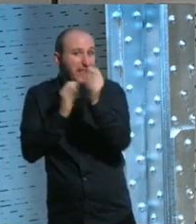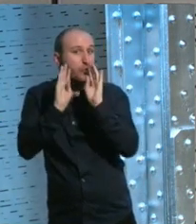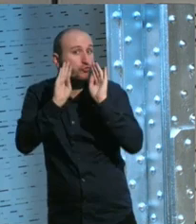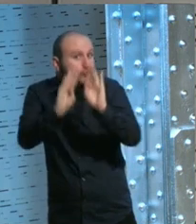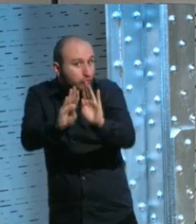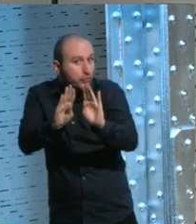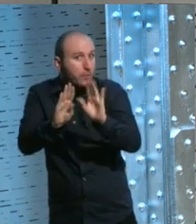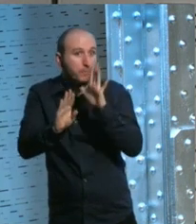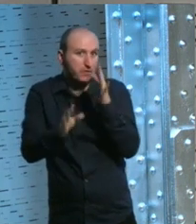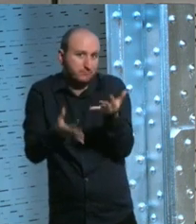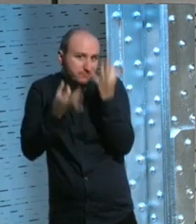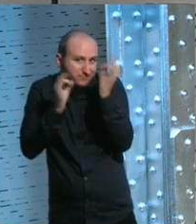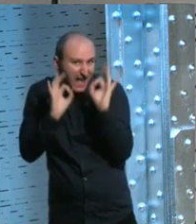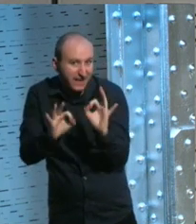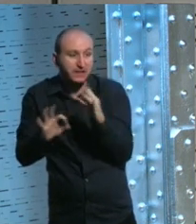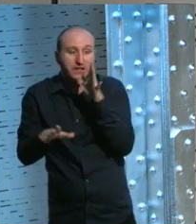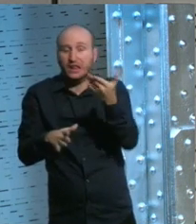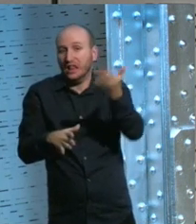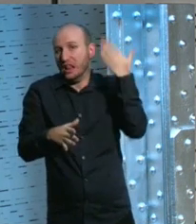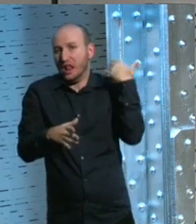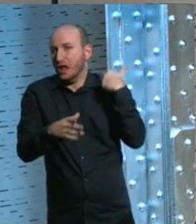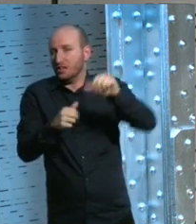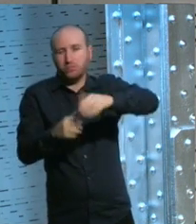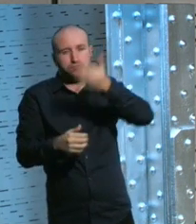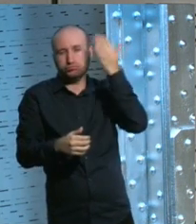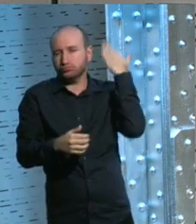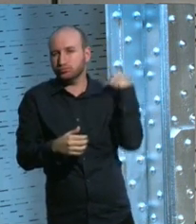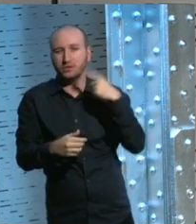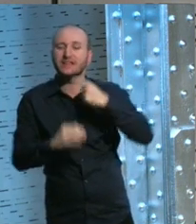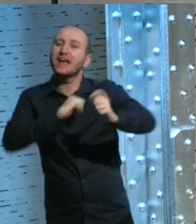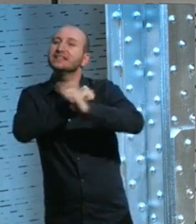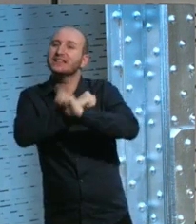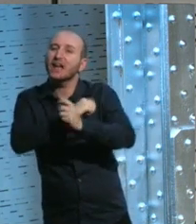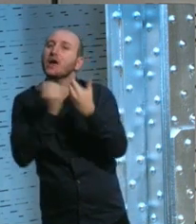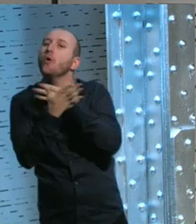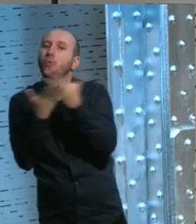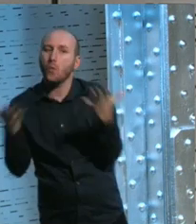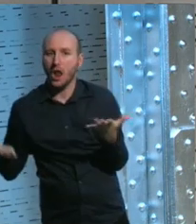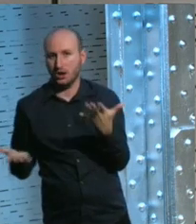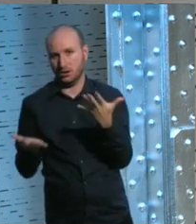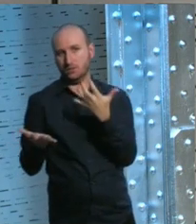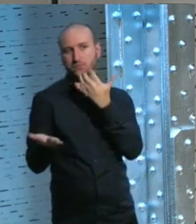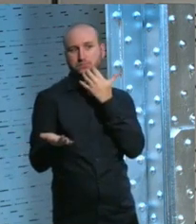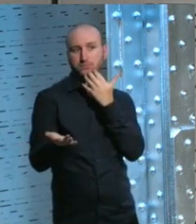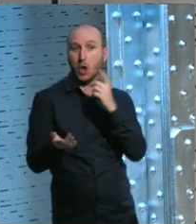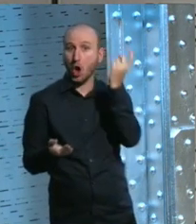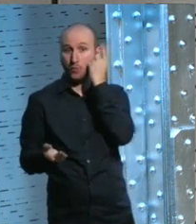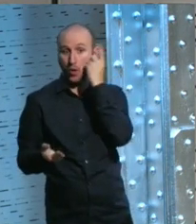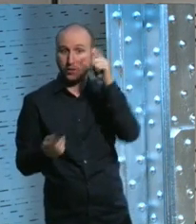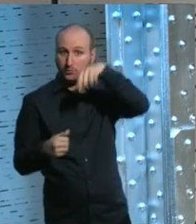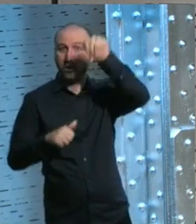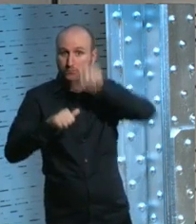mucho más enorme. Entonces, hace tiempo que decimos la estrategia tiene que ser esencial a partir del móvil.